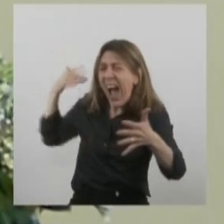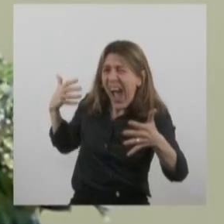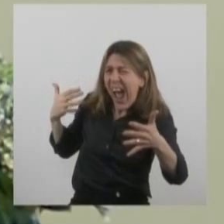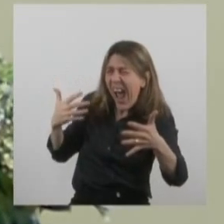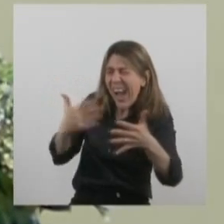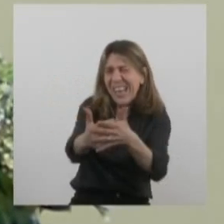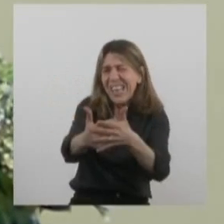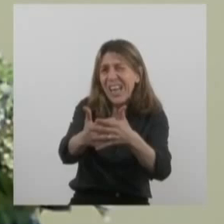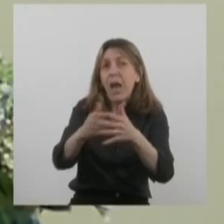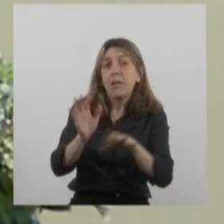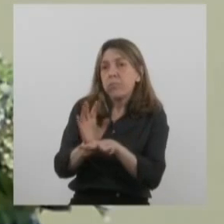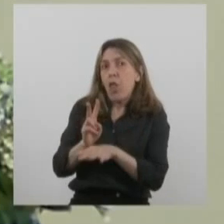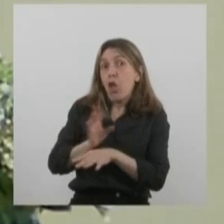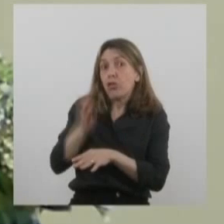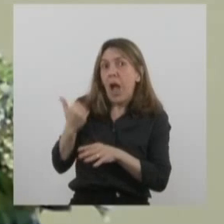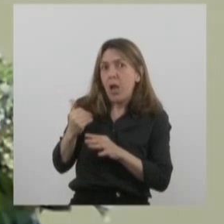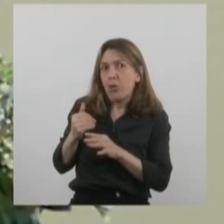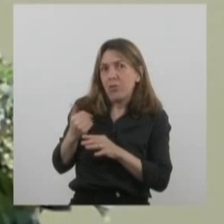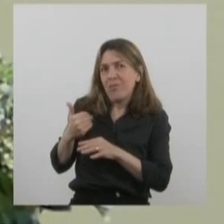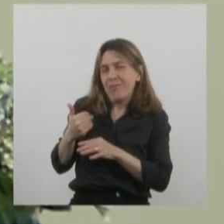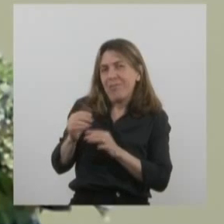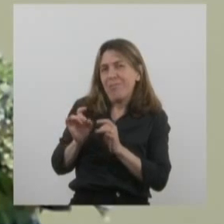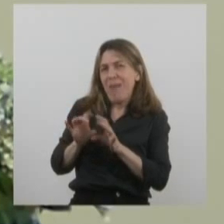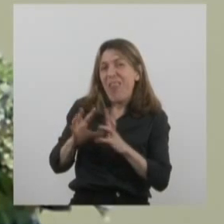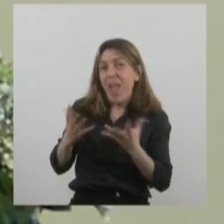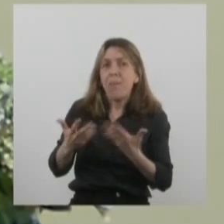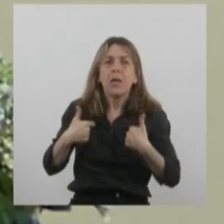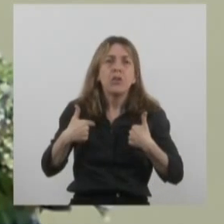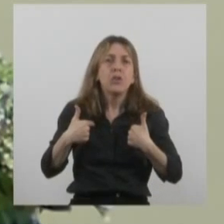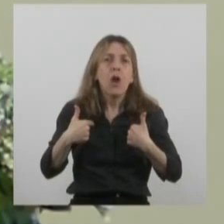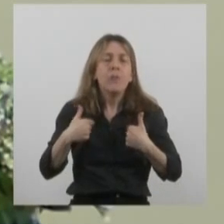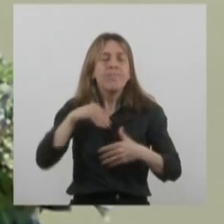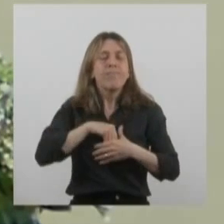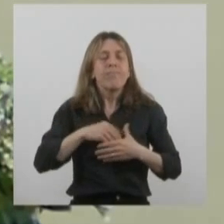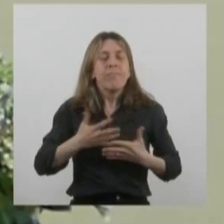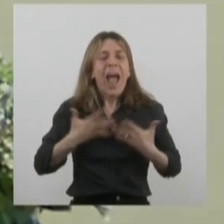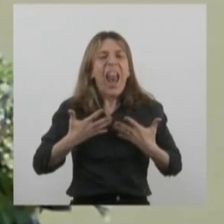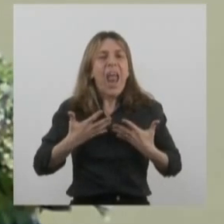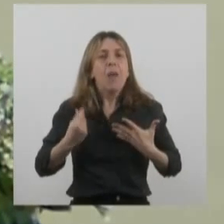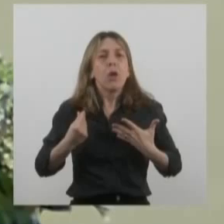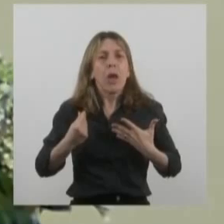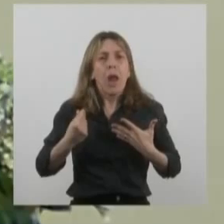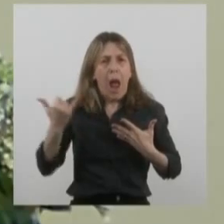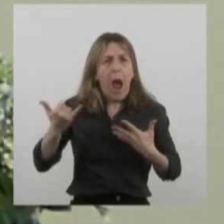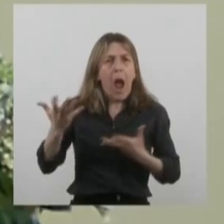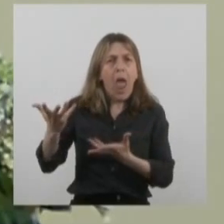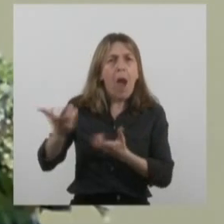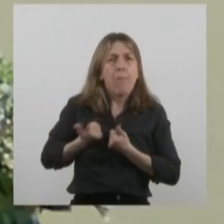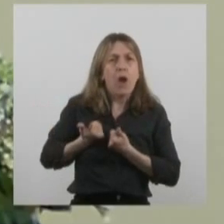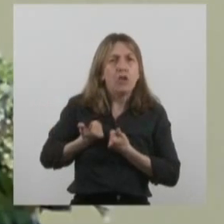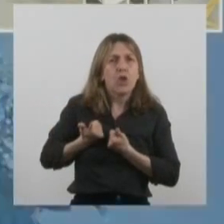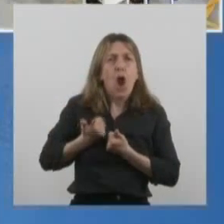pasar como pandemia, yo tengo la alegría de haber sido acompañado por